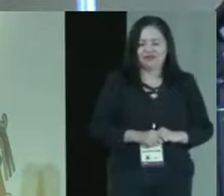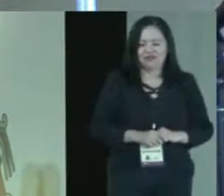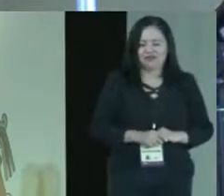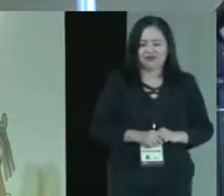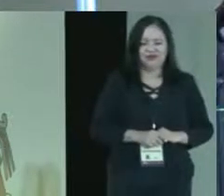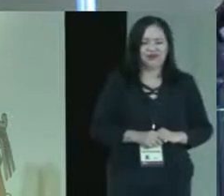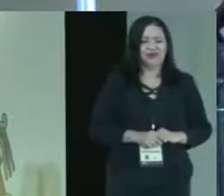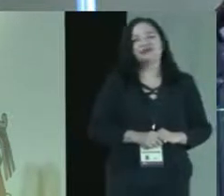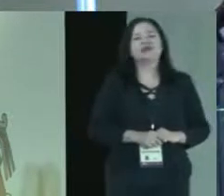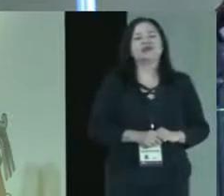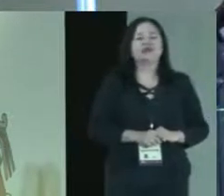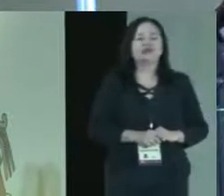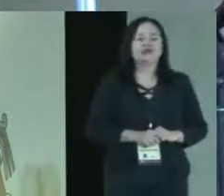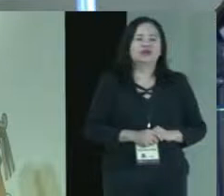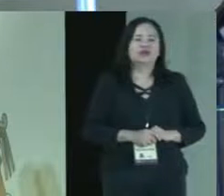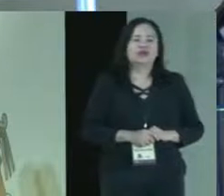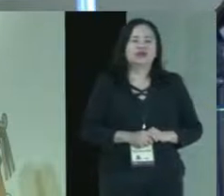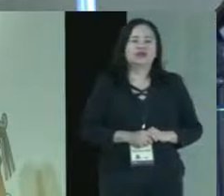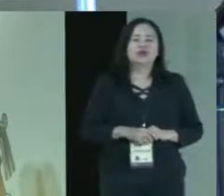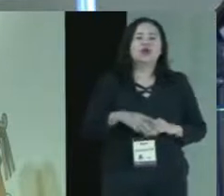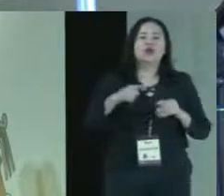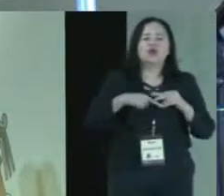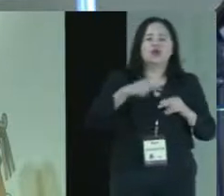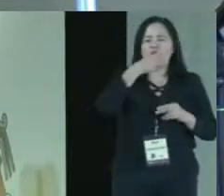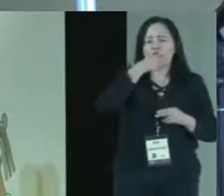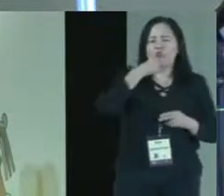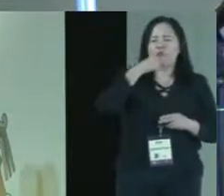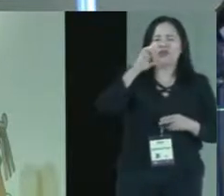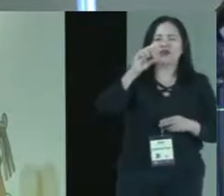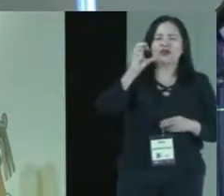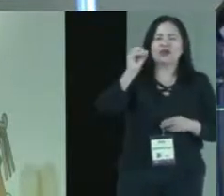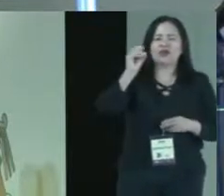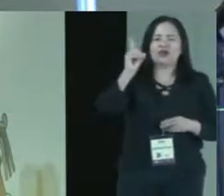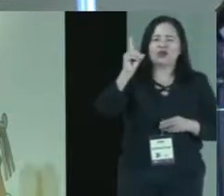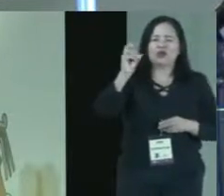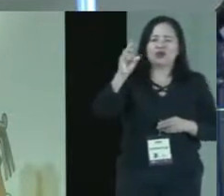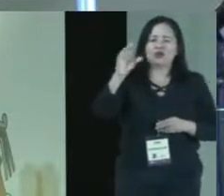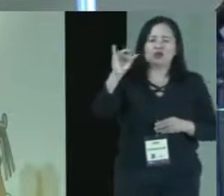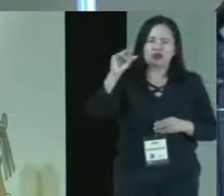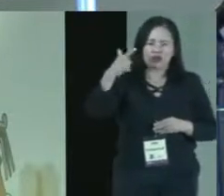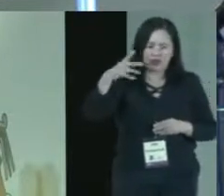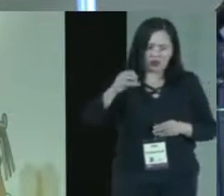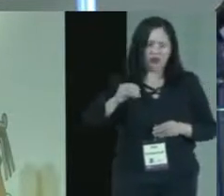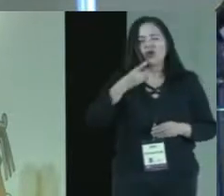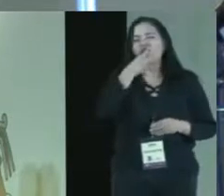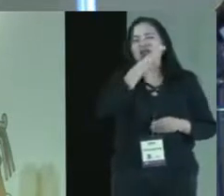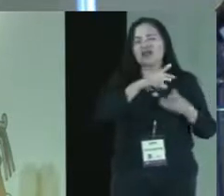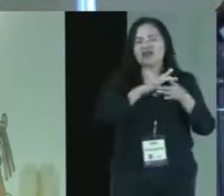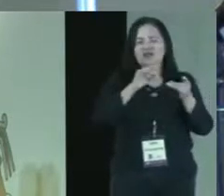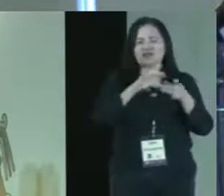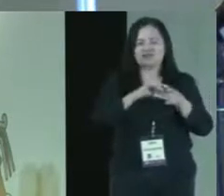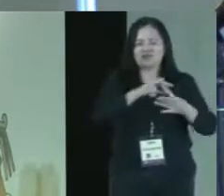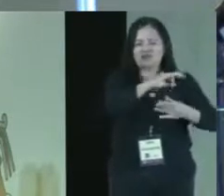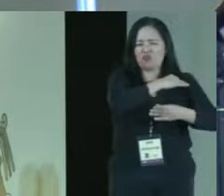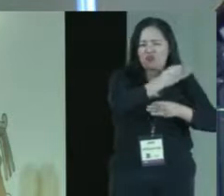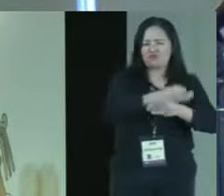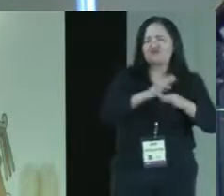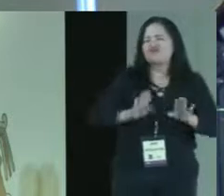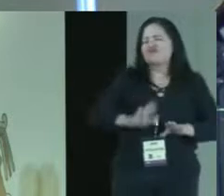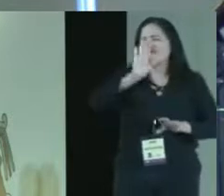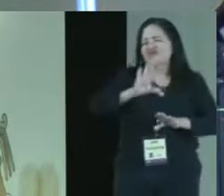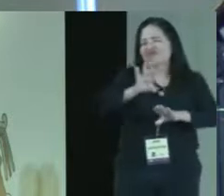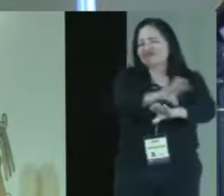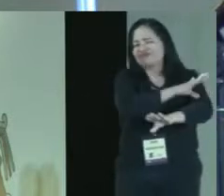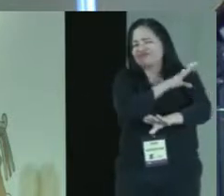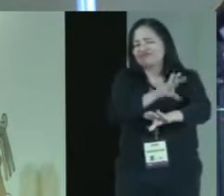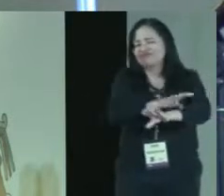Un poeta y pintor llamado Rodrigo Pairó dice: el poder es un intercambio de energía, solo eso. La situación